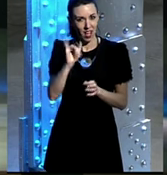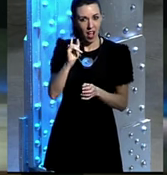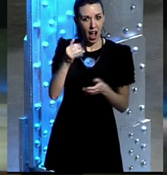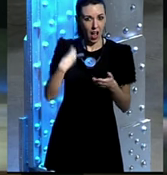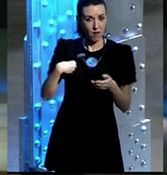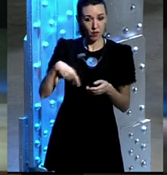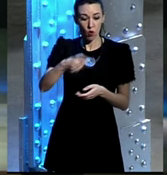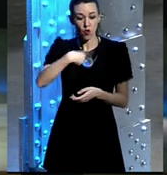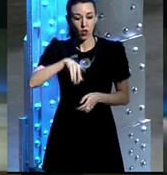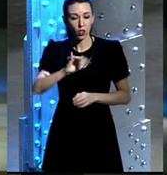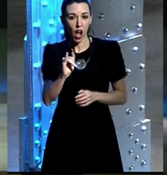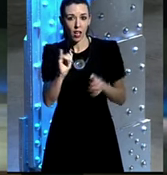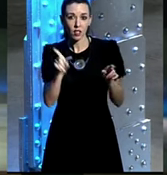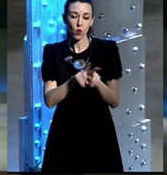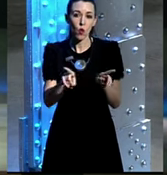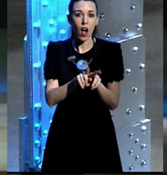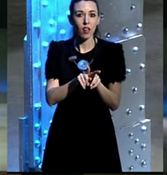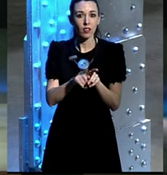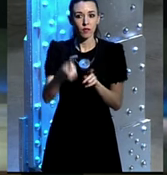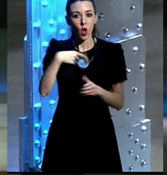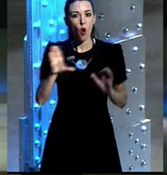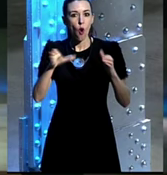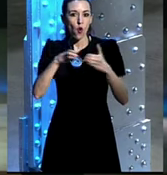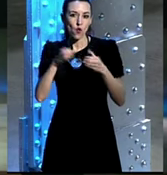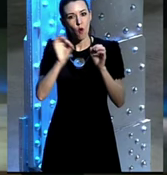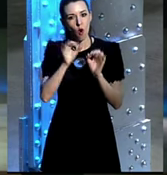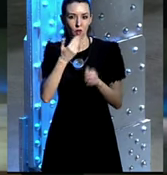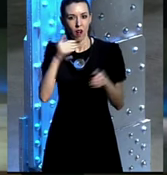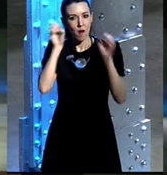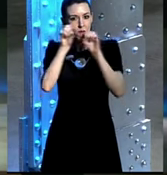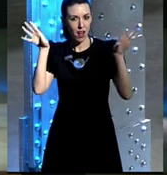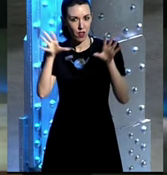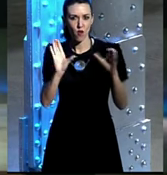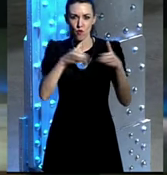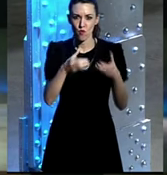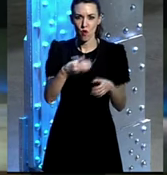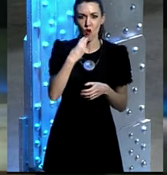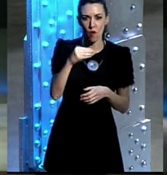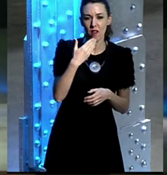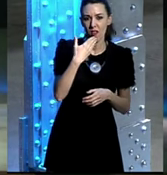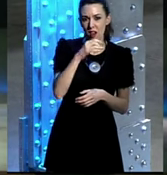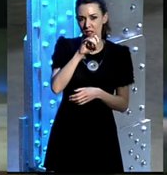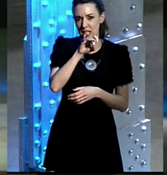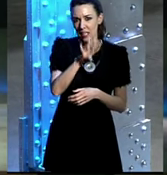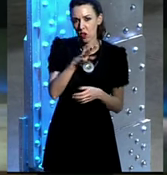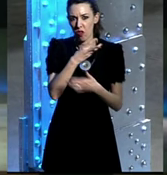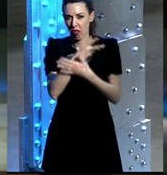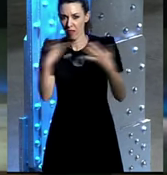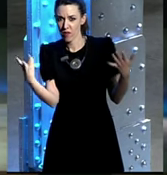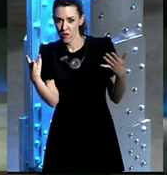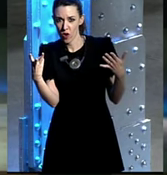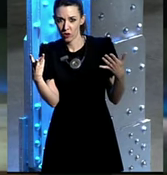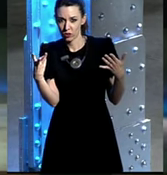Baker Street, nosotros tenemos a nuestro grupo de martianos. Un grupo de jóvenes de 14, 18